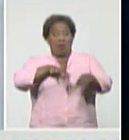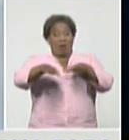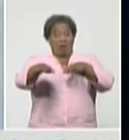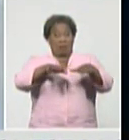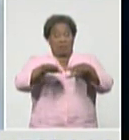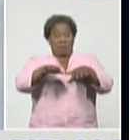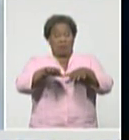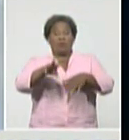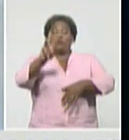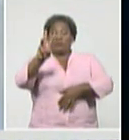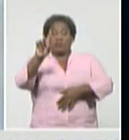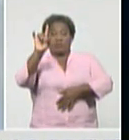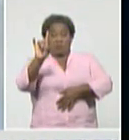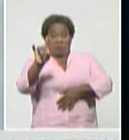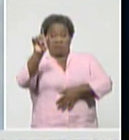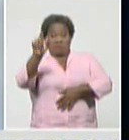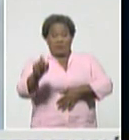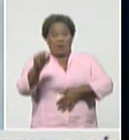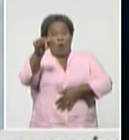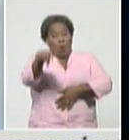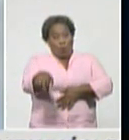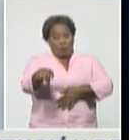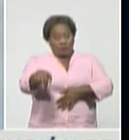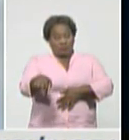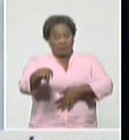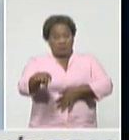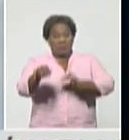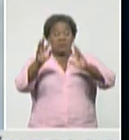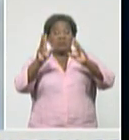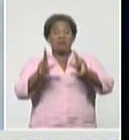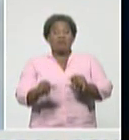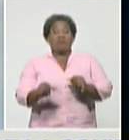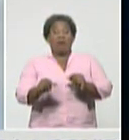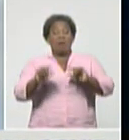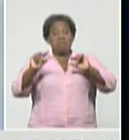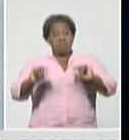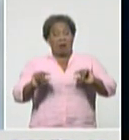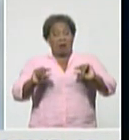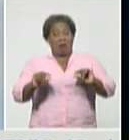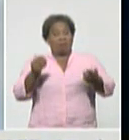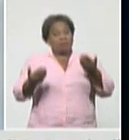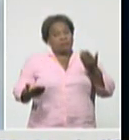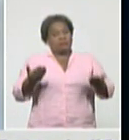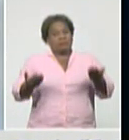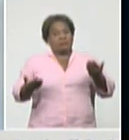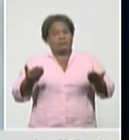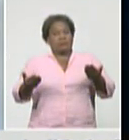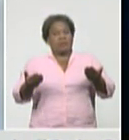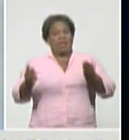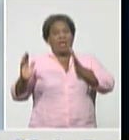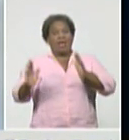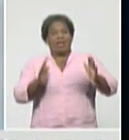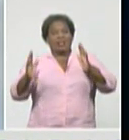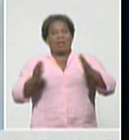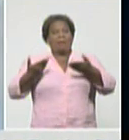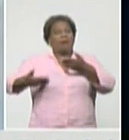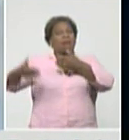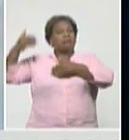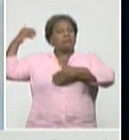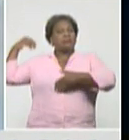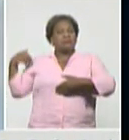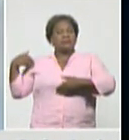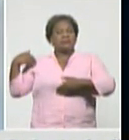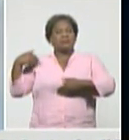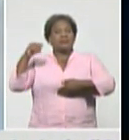39 pacientes en el día de hoy, una cifra baja en comparación con etapas anteriores. En la atención primaria de